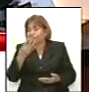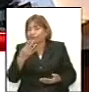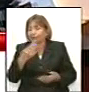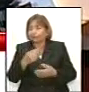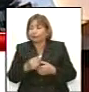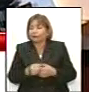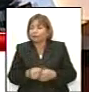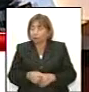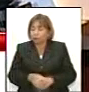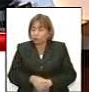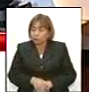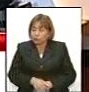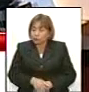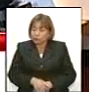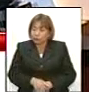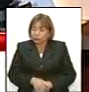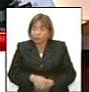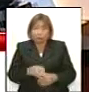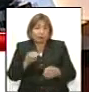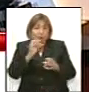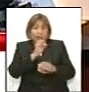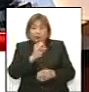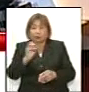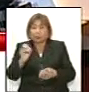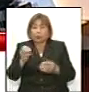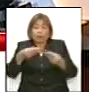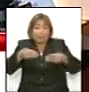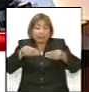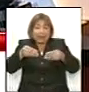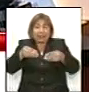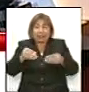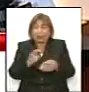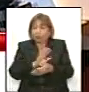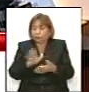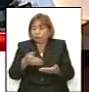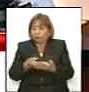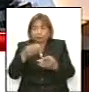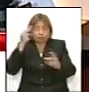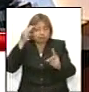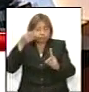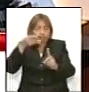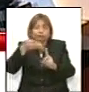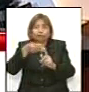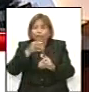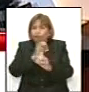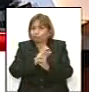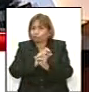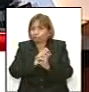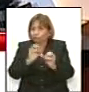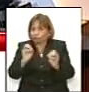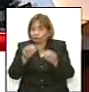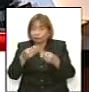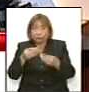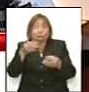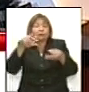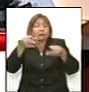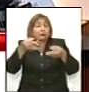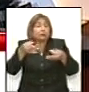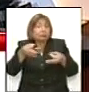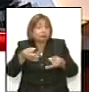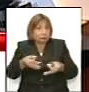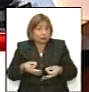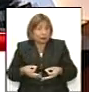sostenibilidad, el cero plástico de un solo uso también es una meta que se está trabajando, y ahí efectivamente la